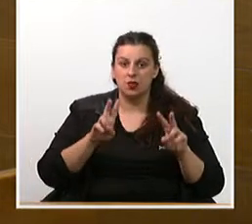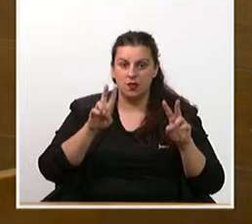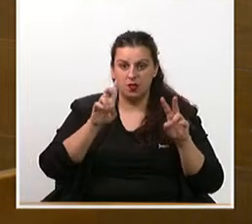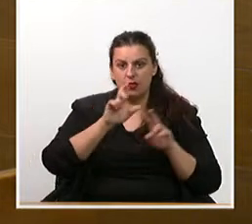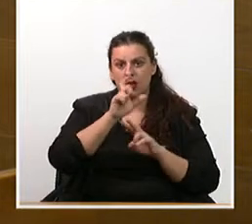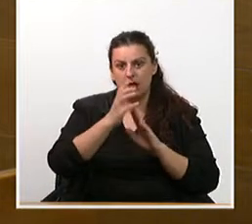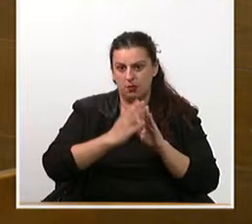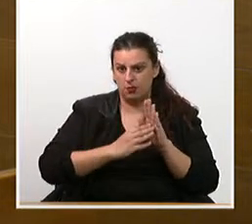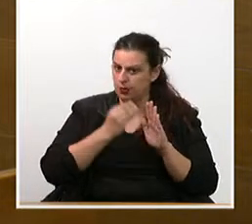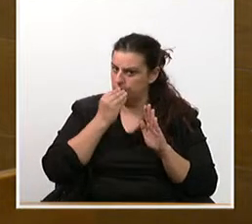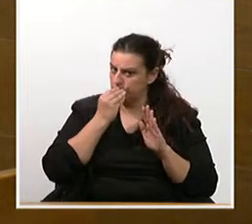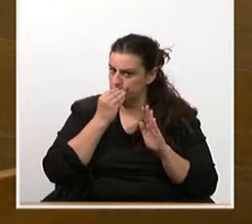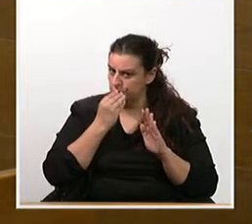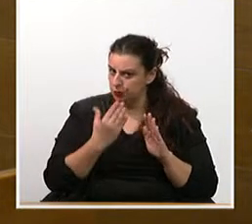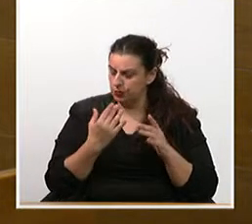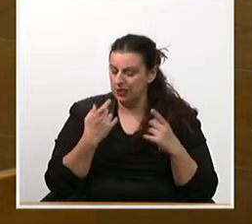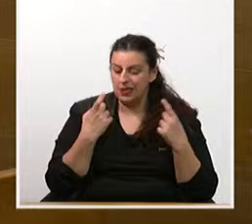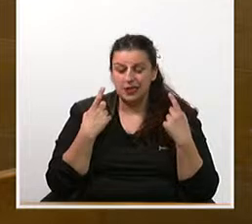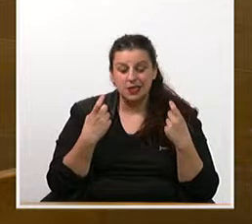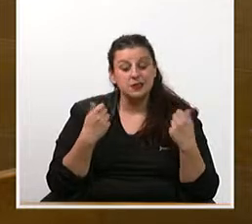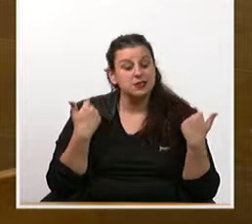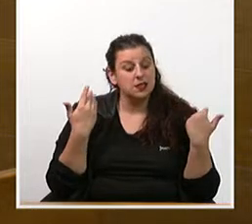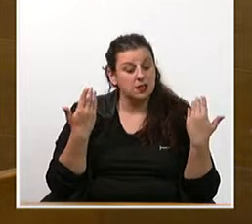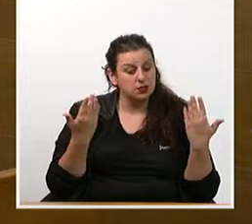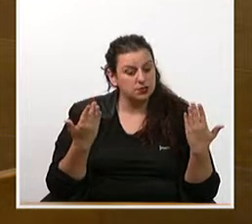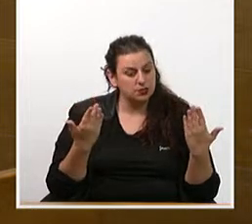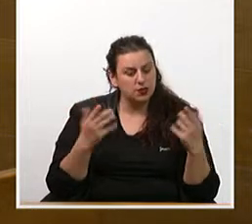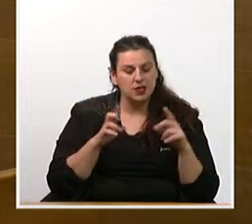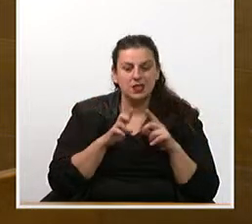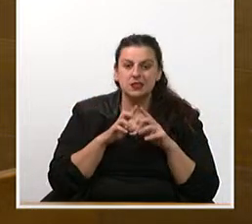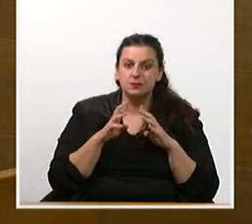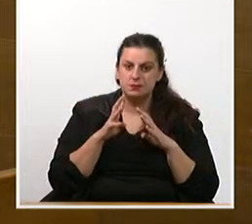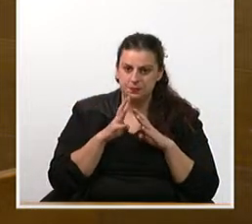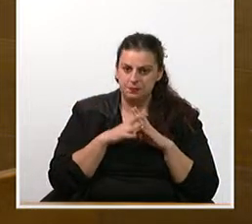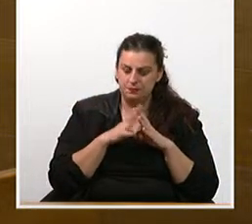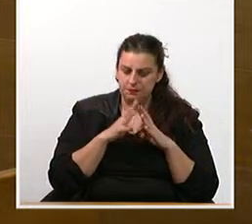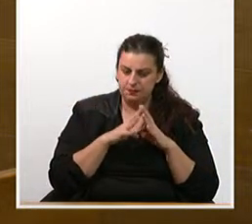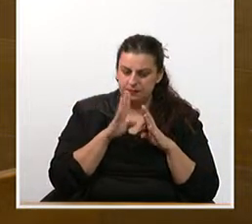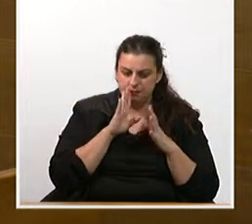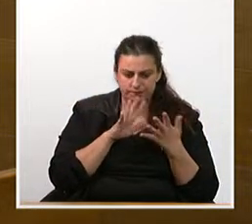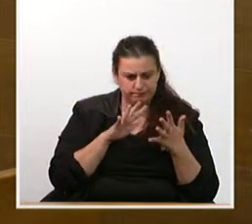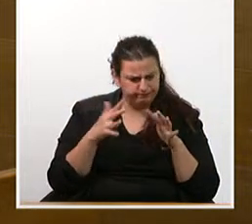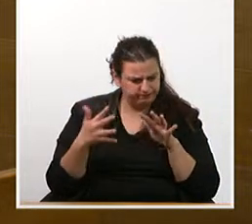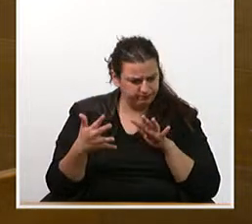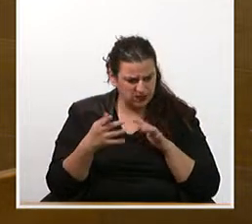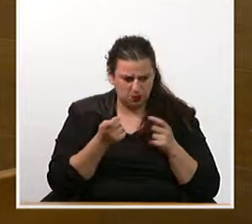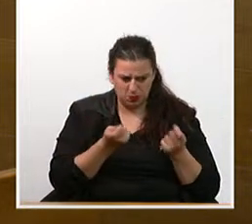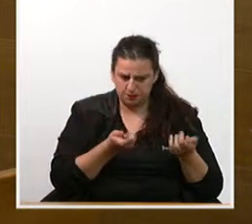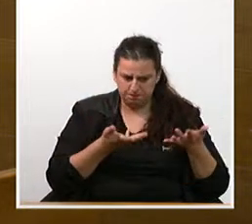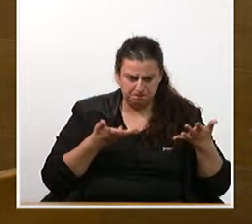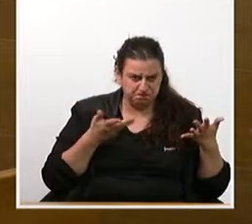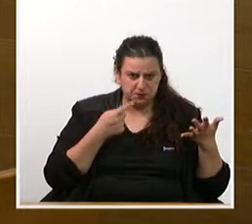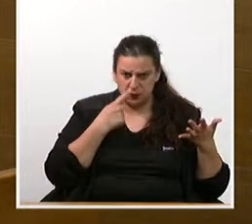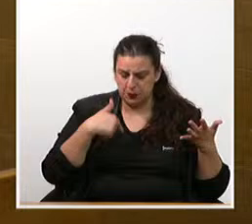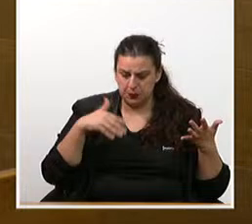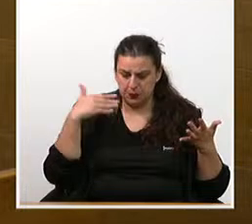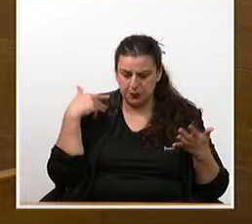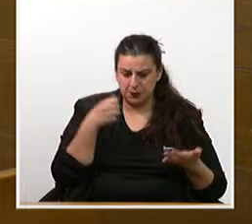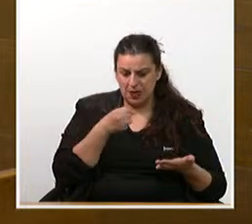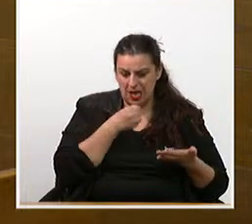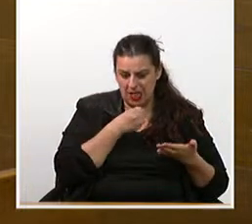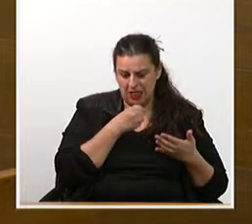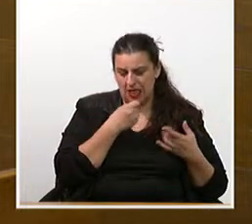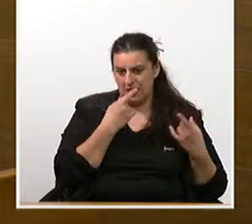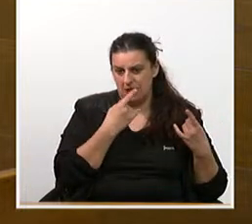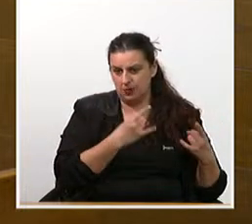comunidad era necesario por tanto revertir la estructura obsoleta y descontrolada heredada del botanic en